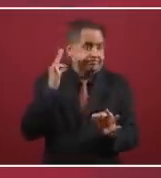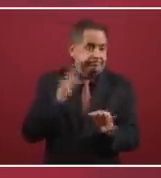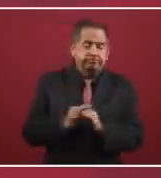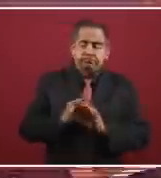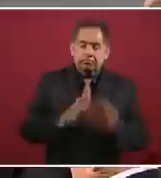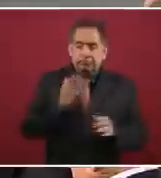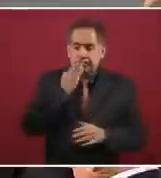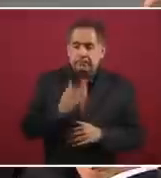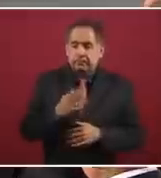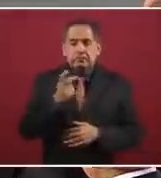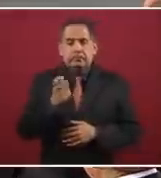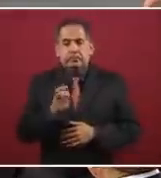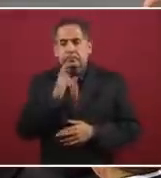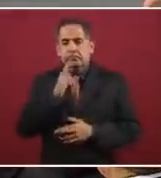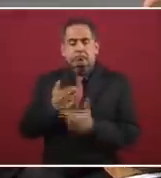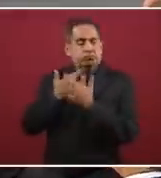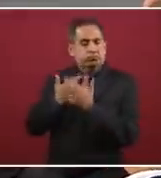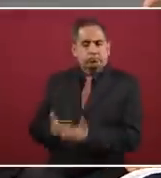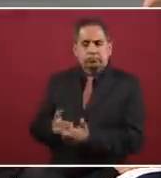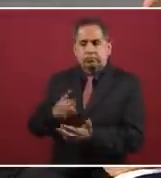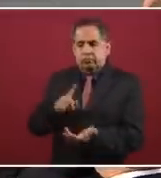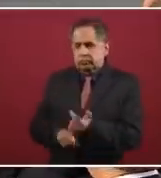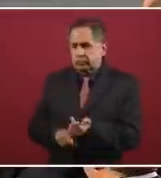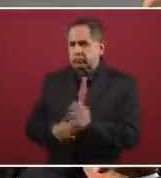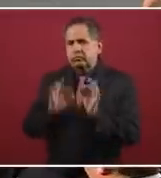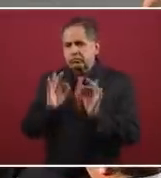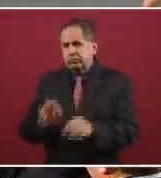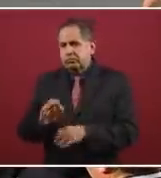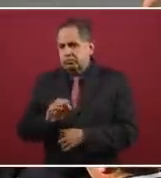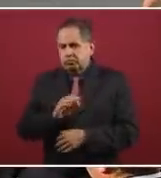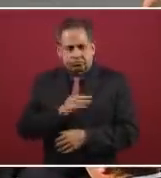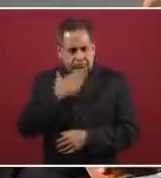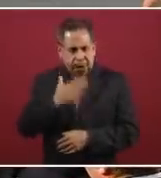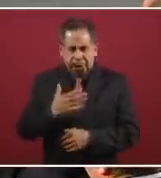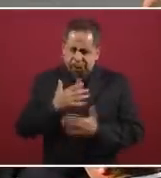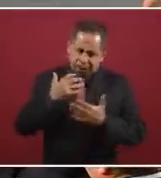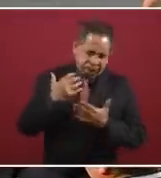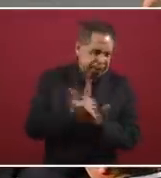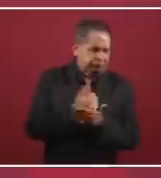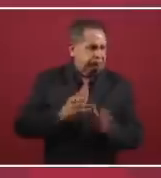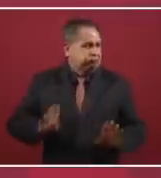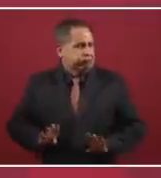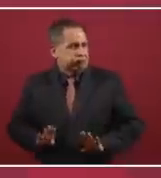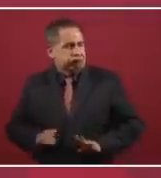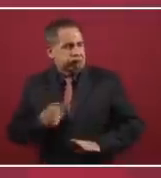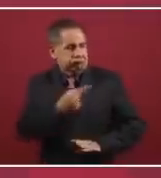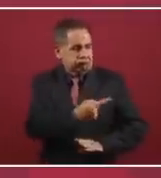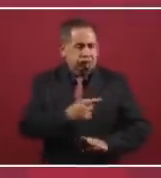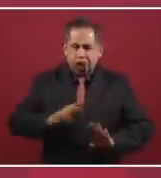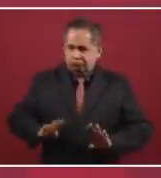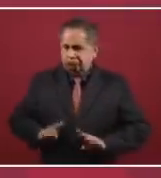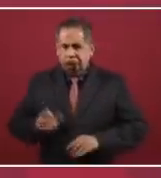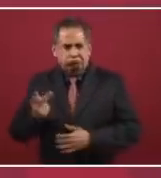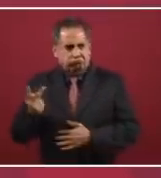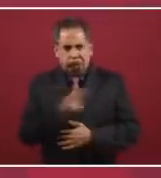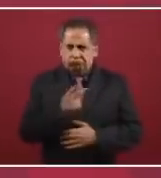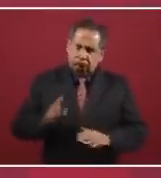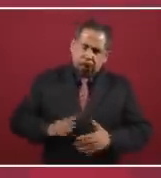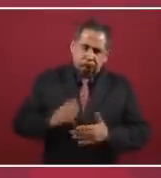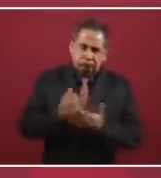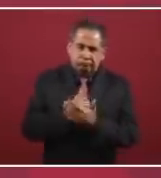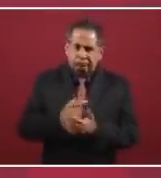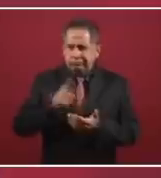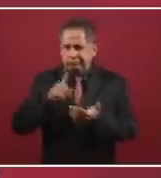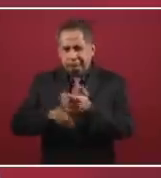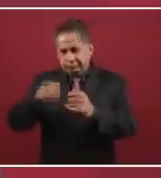la resultante definitivamente la podemos tomar como un ganar-ganar. pero creo que visualizar de que aquí